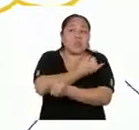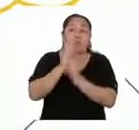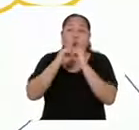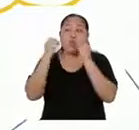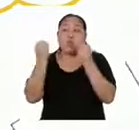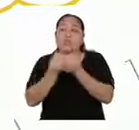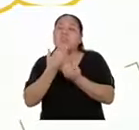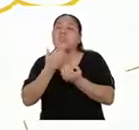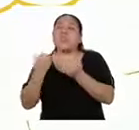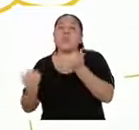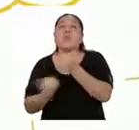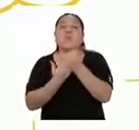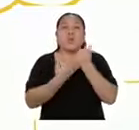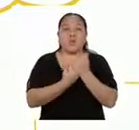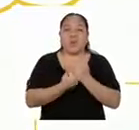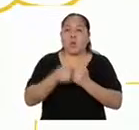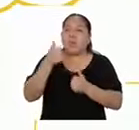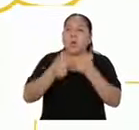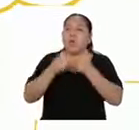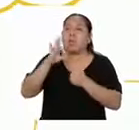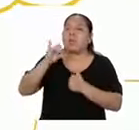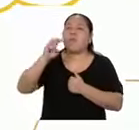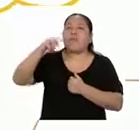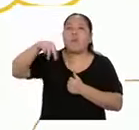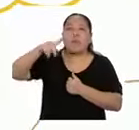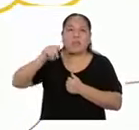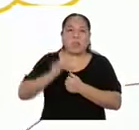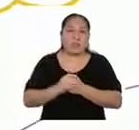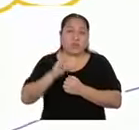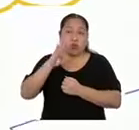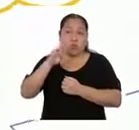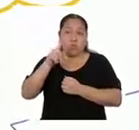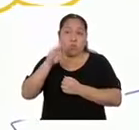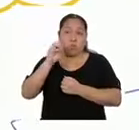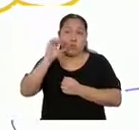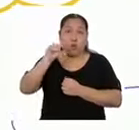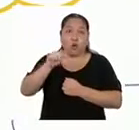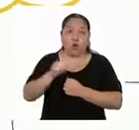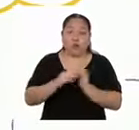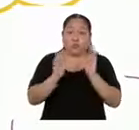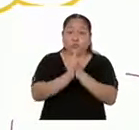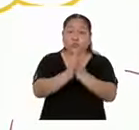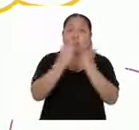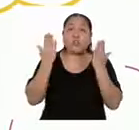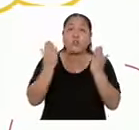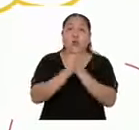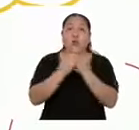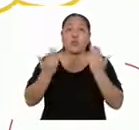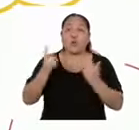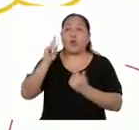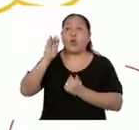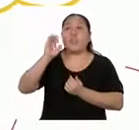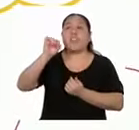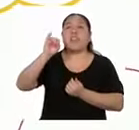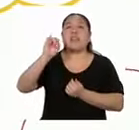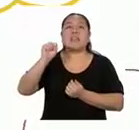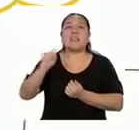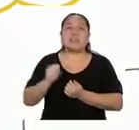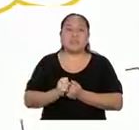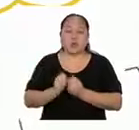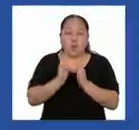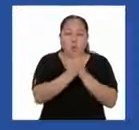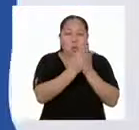de investigación? ¿Qué tipo de fuente es? ¿Es un blog? ¿Un artículo en diario? ¿Una tesis? ¿Un libro